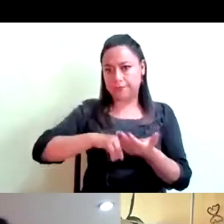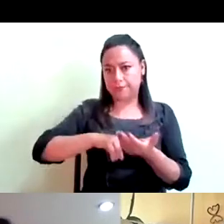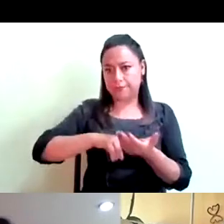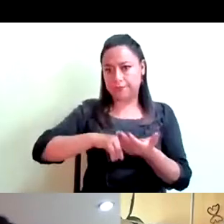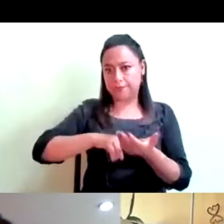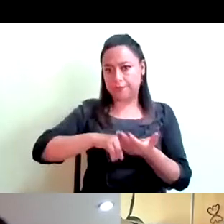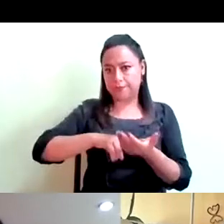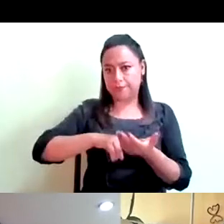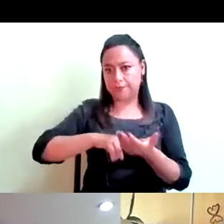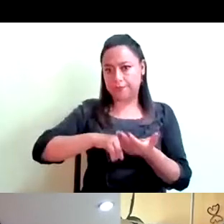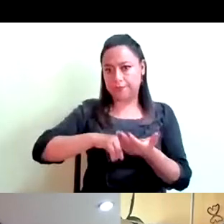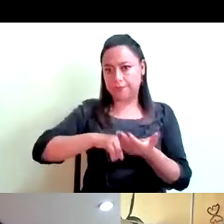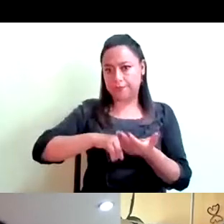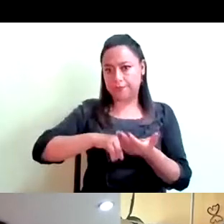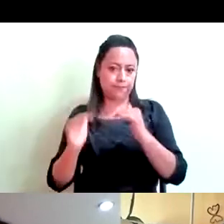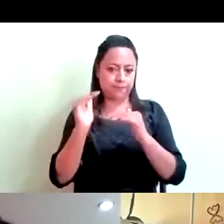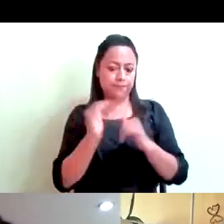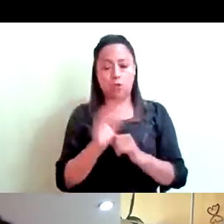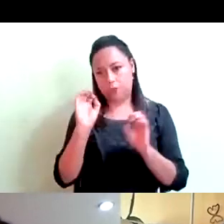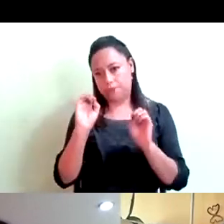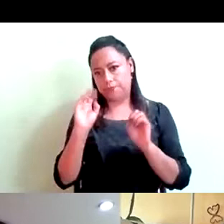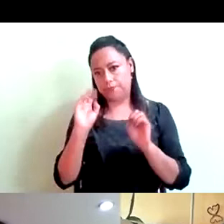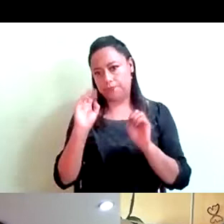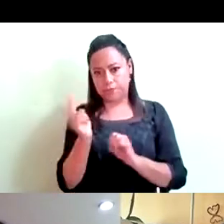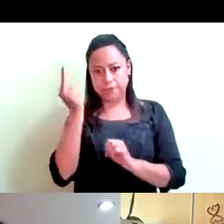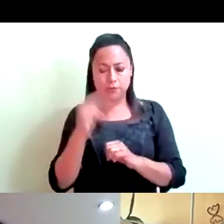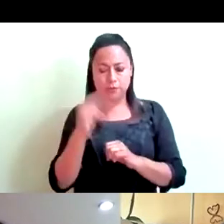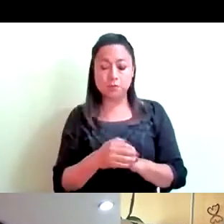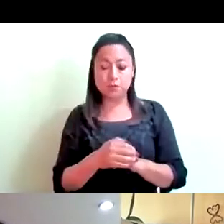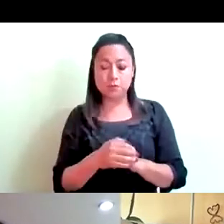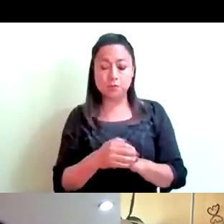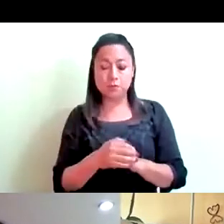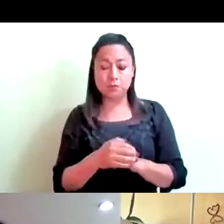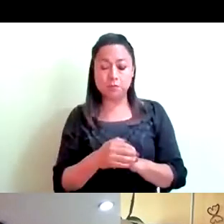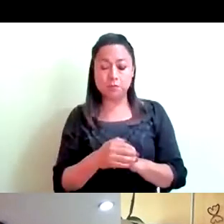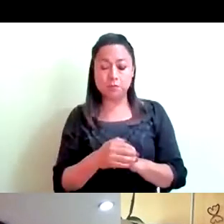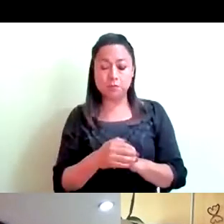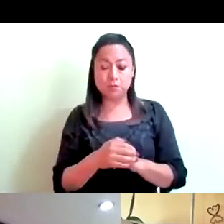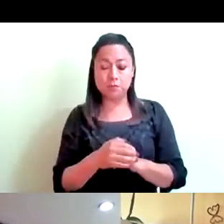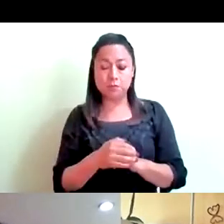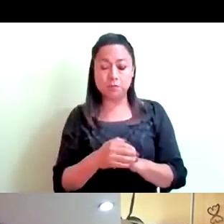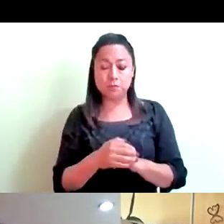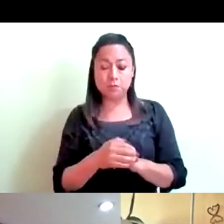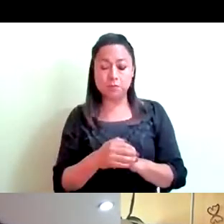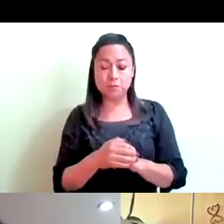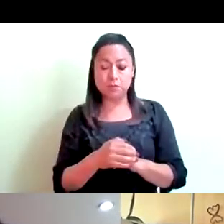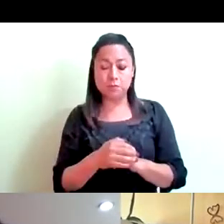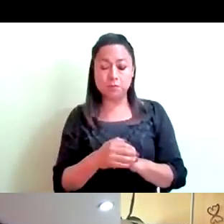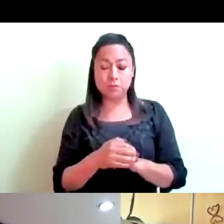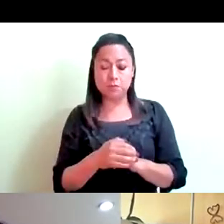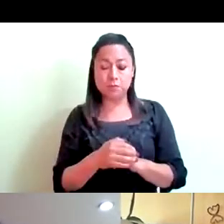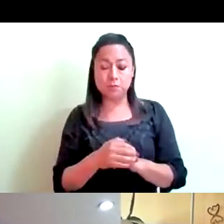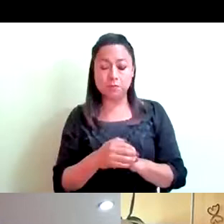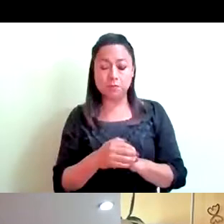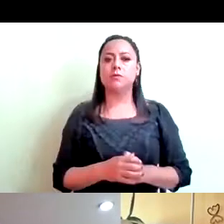acuerdo define a la inspección como el acto administrativo por el